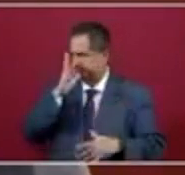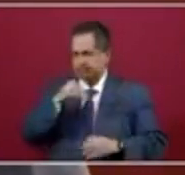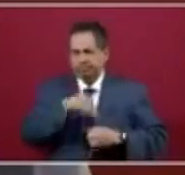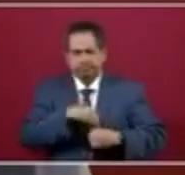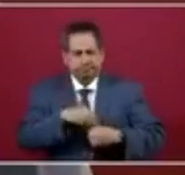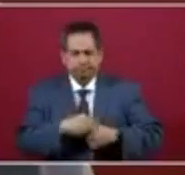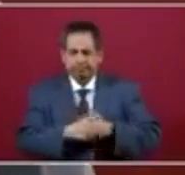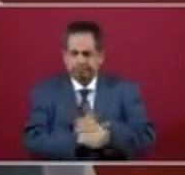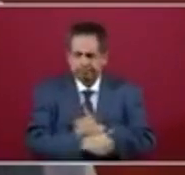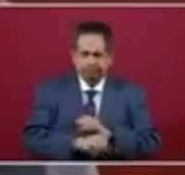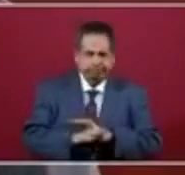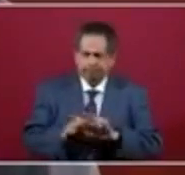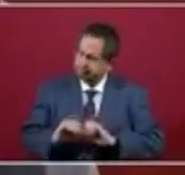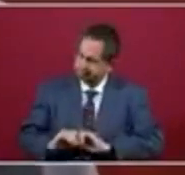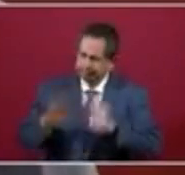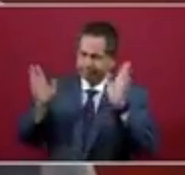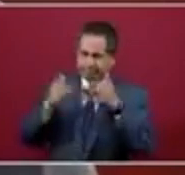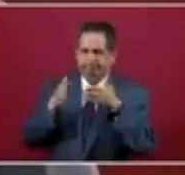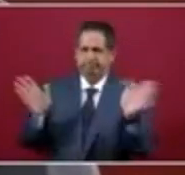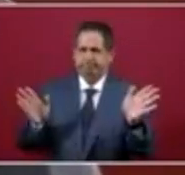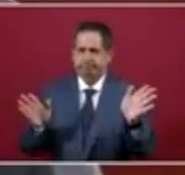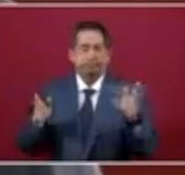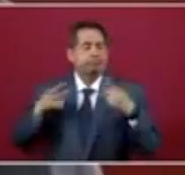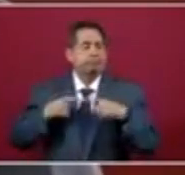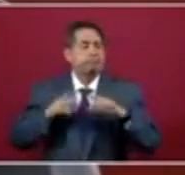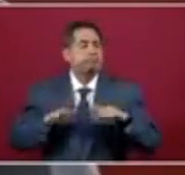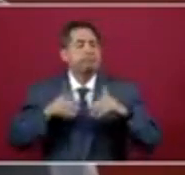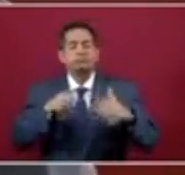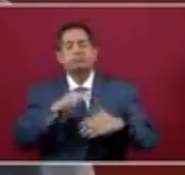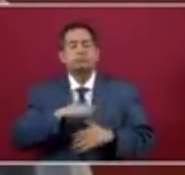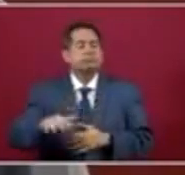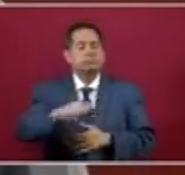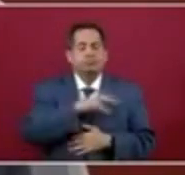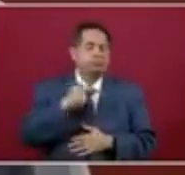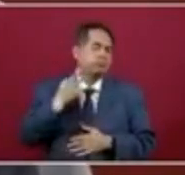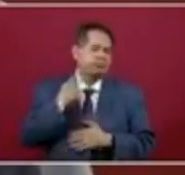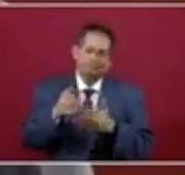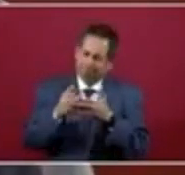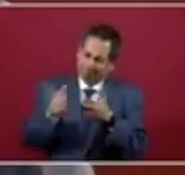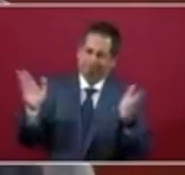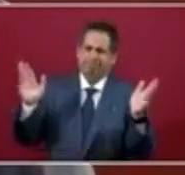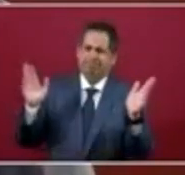transparencia completa. La vida pública cada vez más pública.